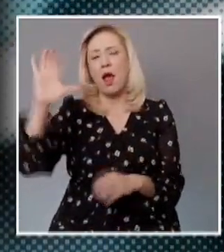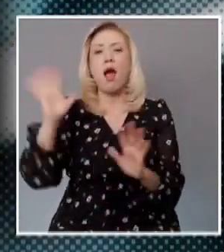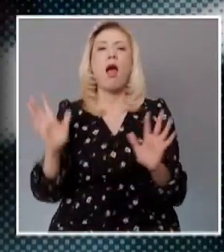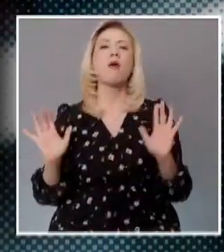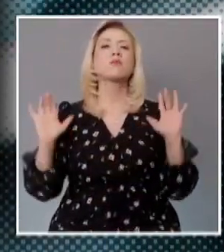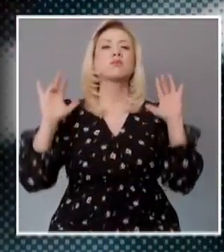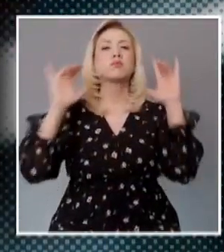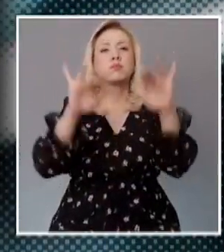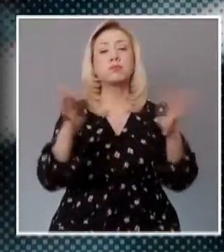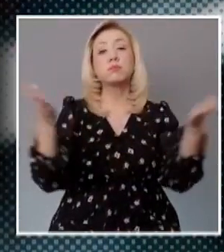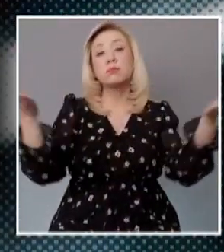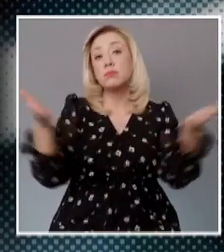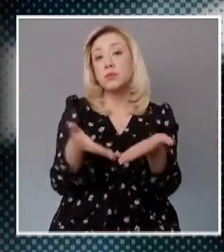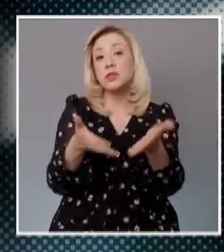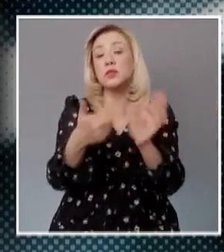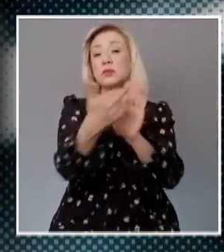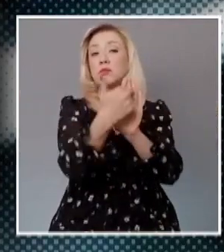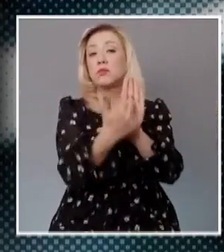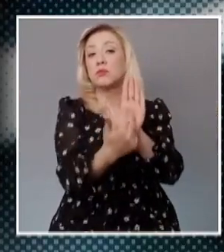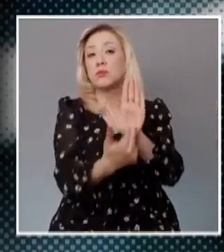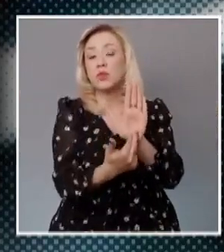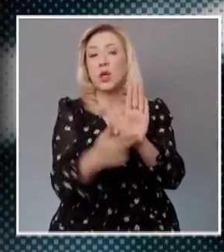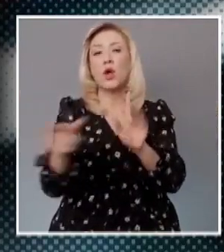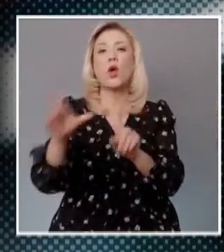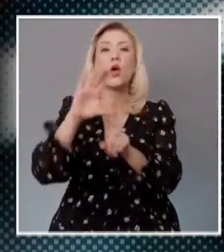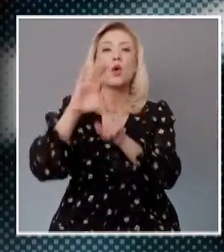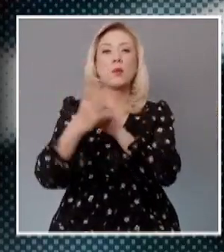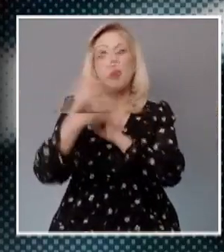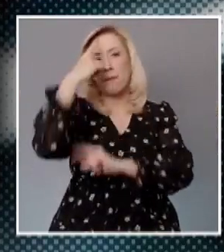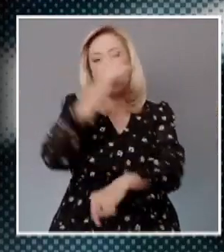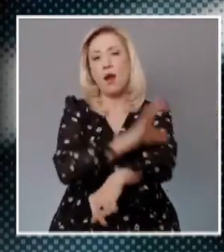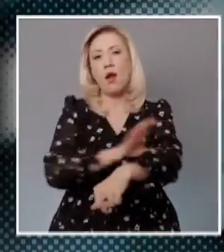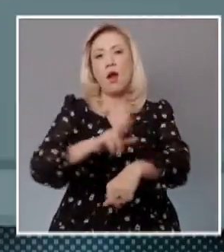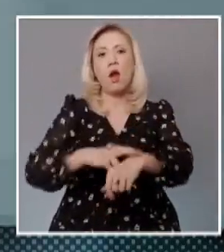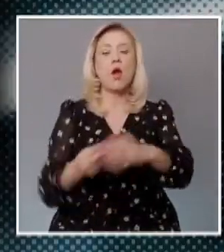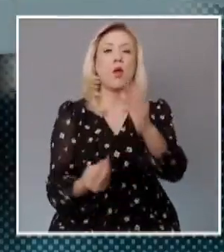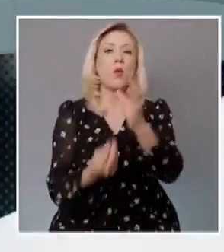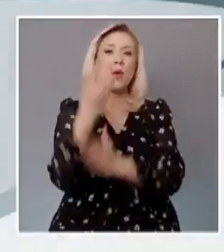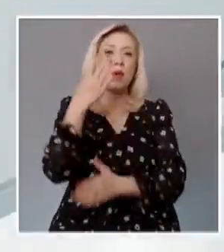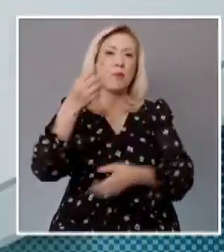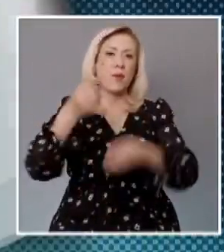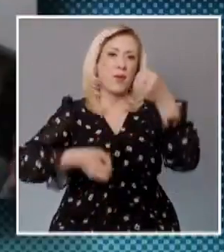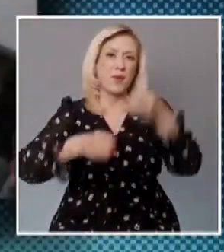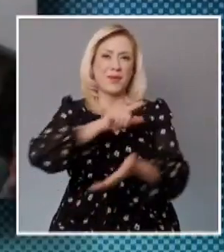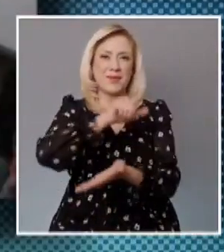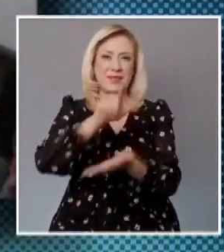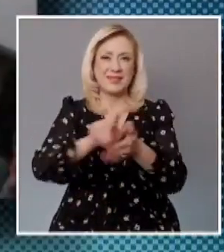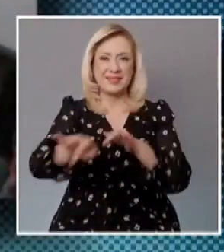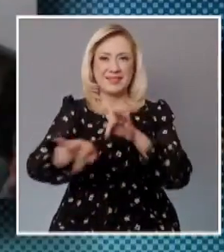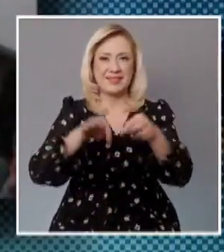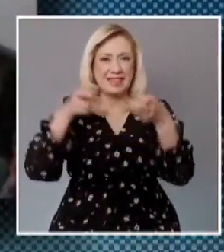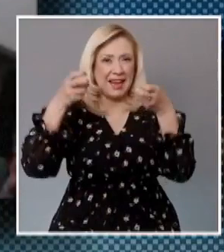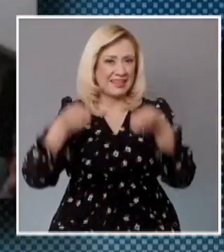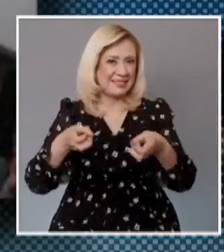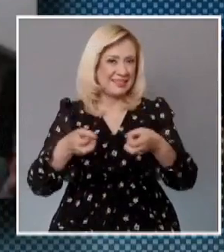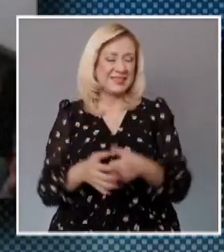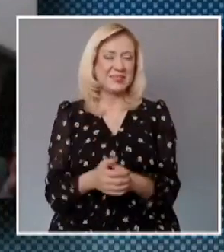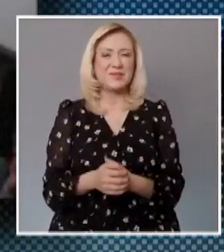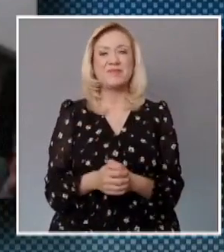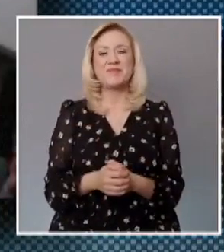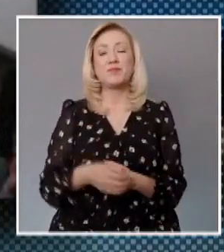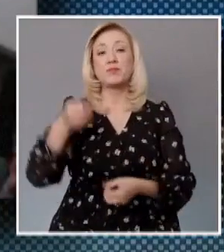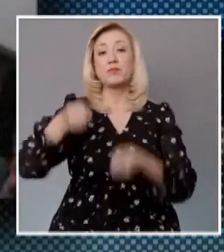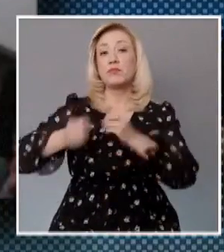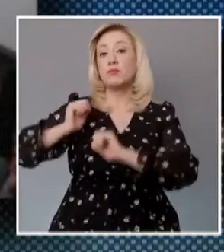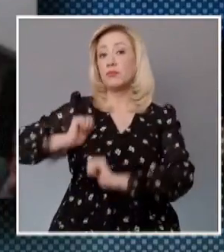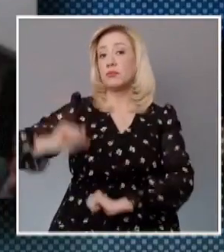los lineamientos de la Comisión para la Coordinación del Sistema de Justicia en la materia. El Poder Judicial de Oaxaca puso